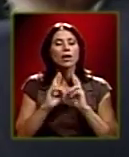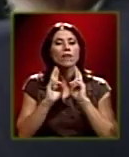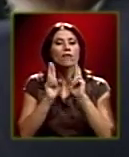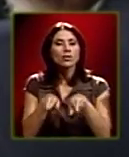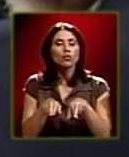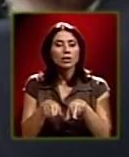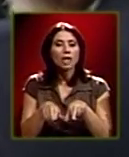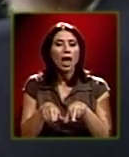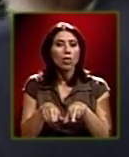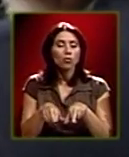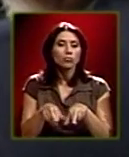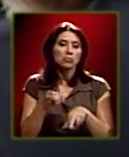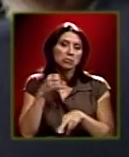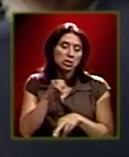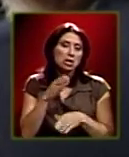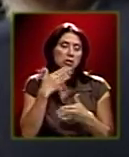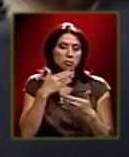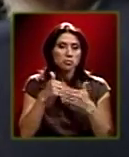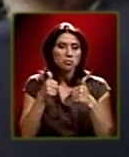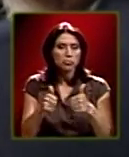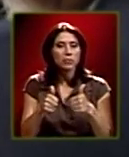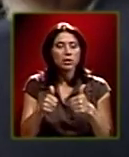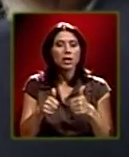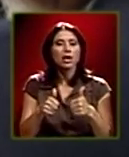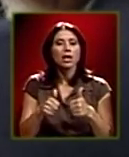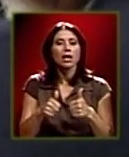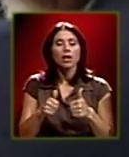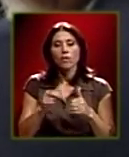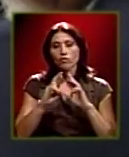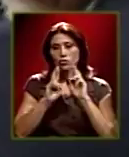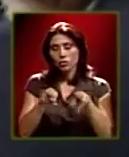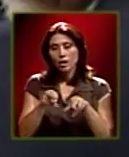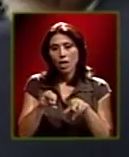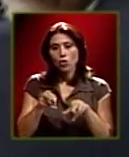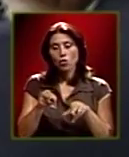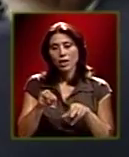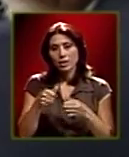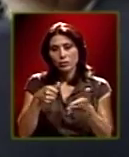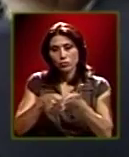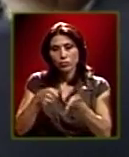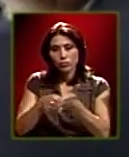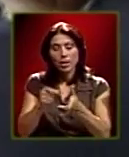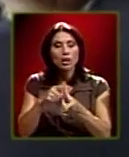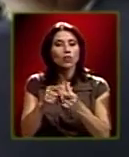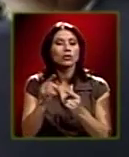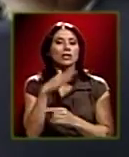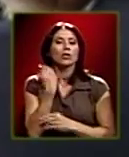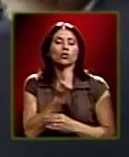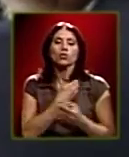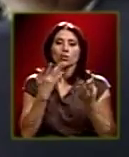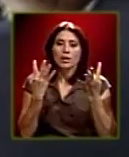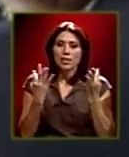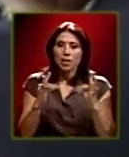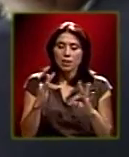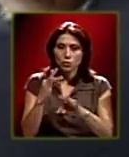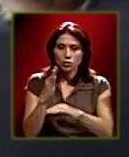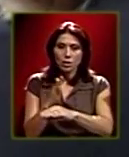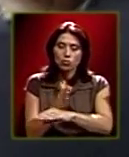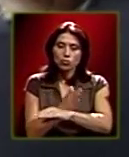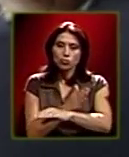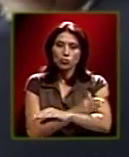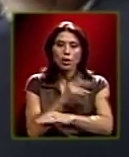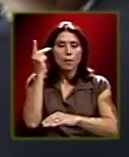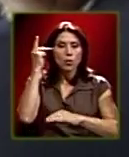de ser favorable pues nos lleve a nosotros a tratar de acrecentar la